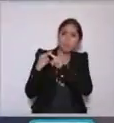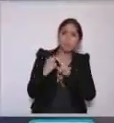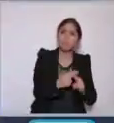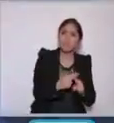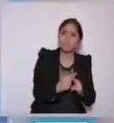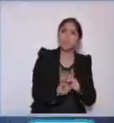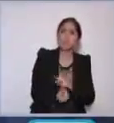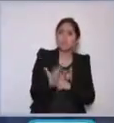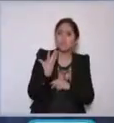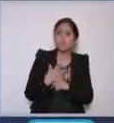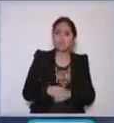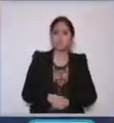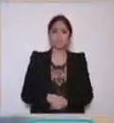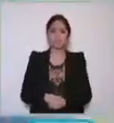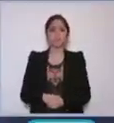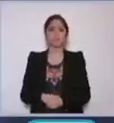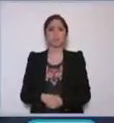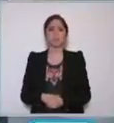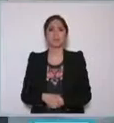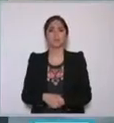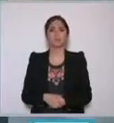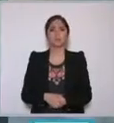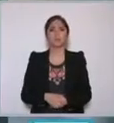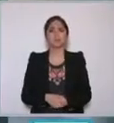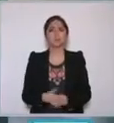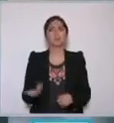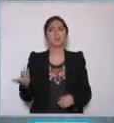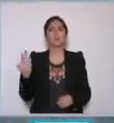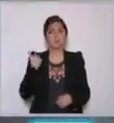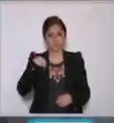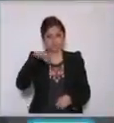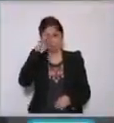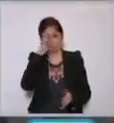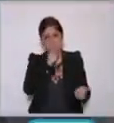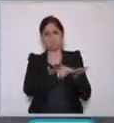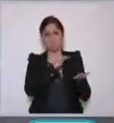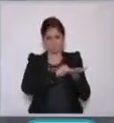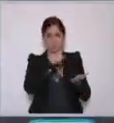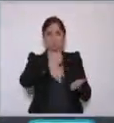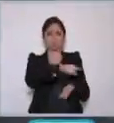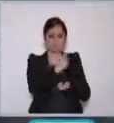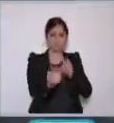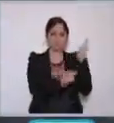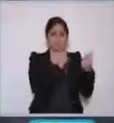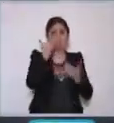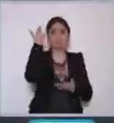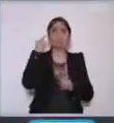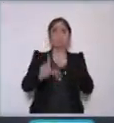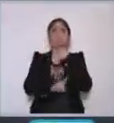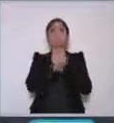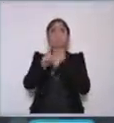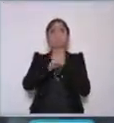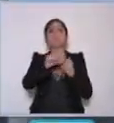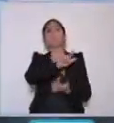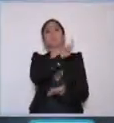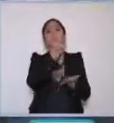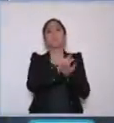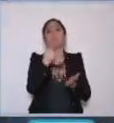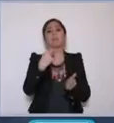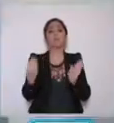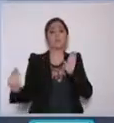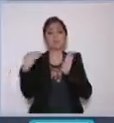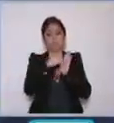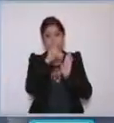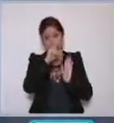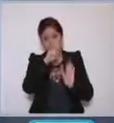Dura hasta... prácticamente hasta la fecha. Ha habido muchos Siguen. cambios de integrantes, hubo pleitos legales por el nombre en el